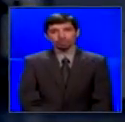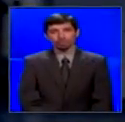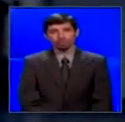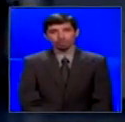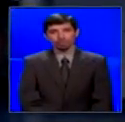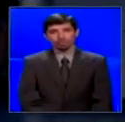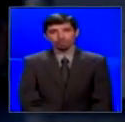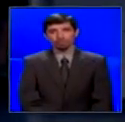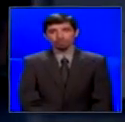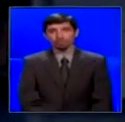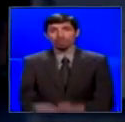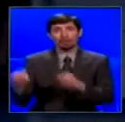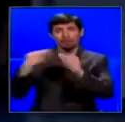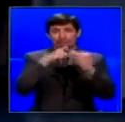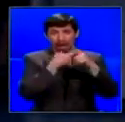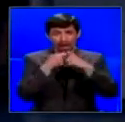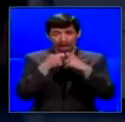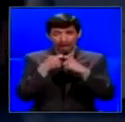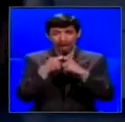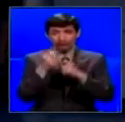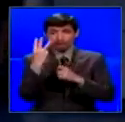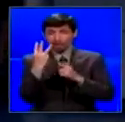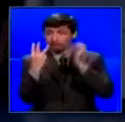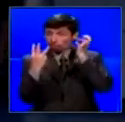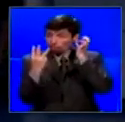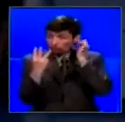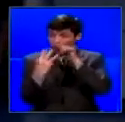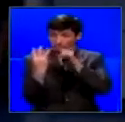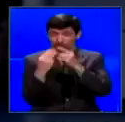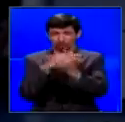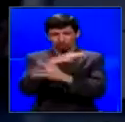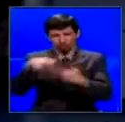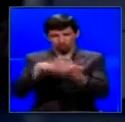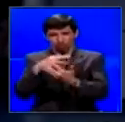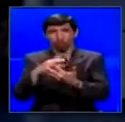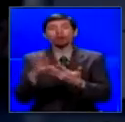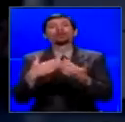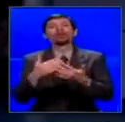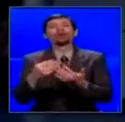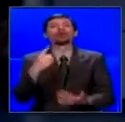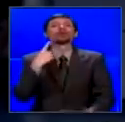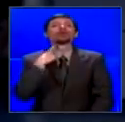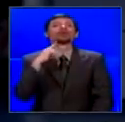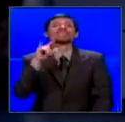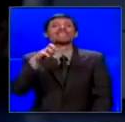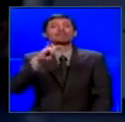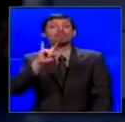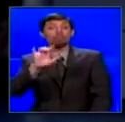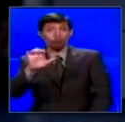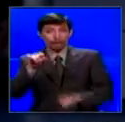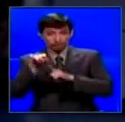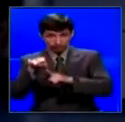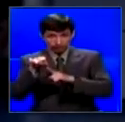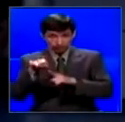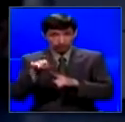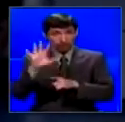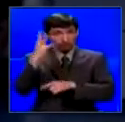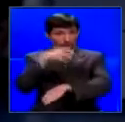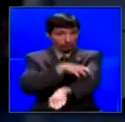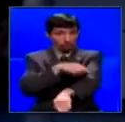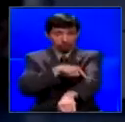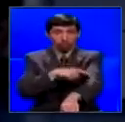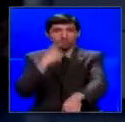Una violenta pelea protagonizada por tres mujeres se registró en pleno centro de Quilpué. Un Casanoticias captó esta riña que publicó